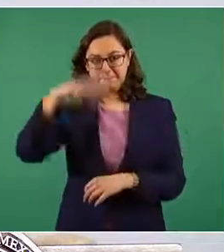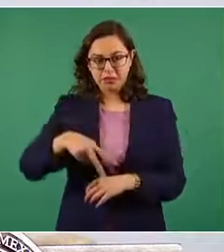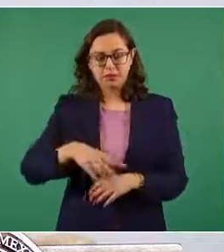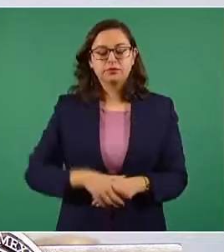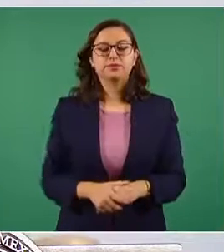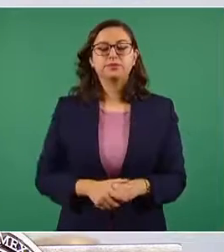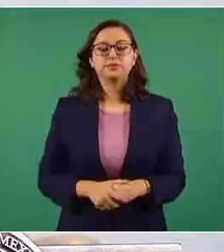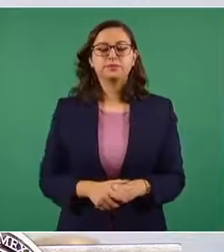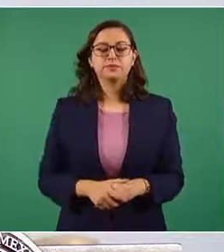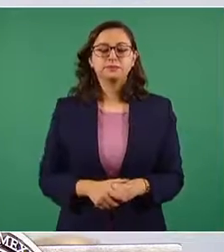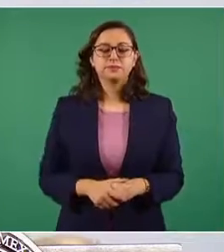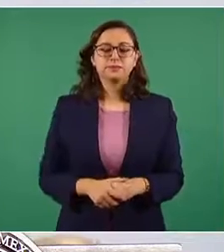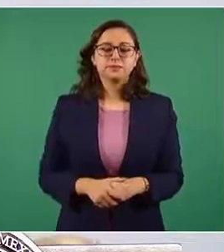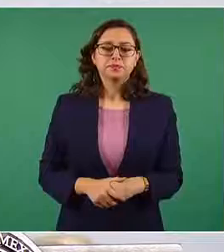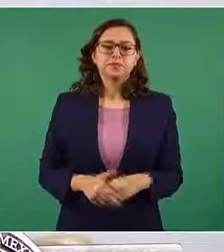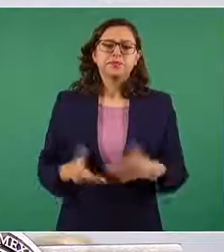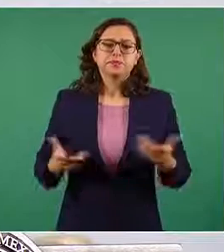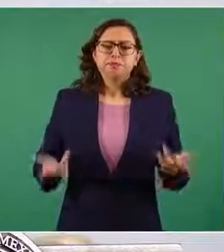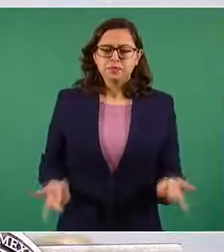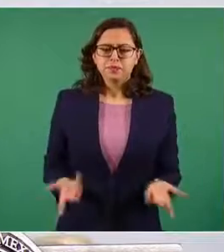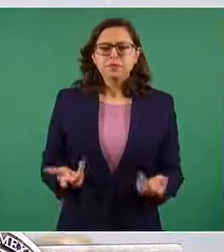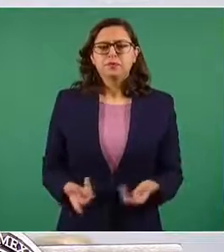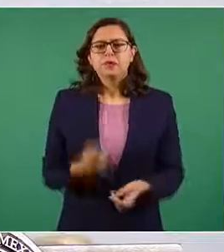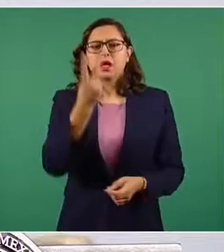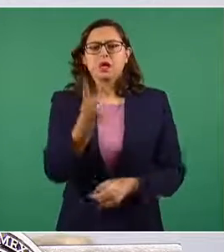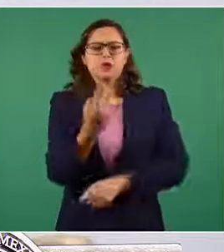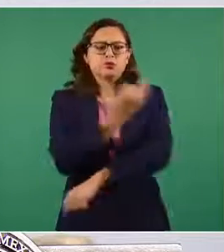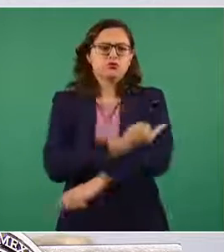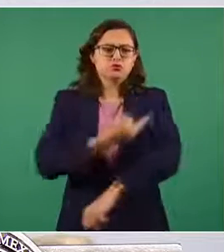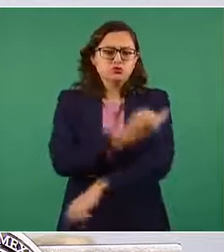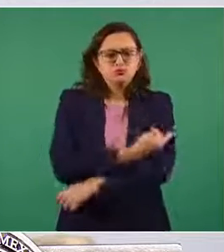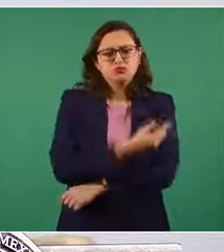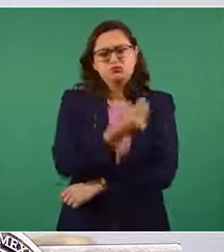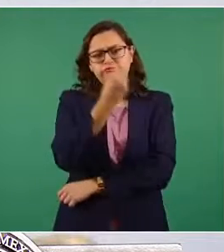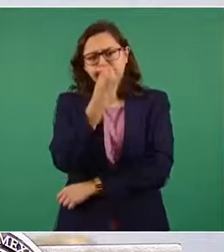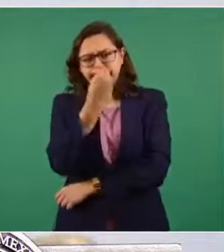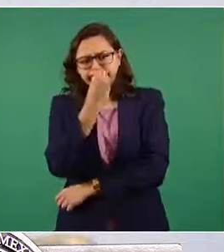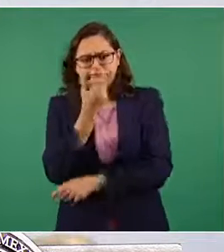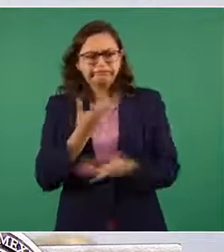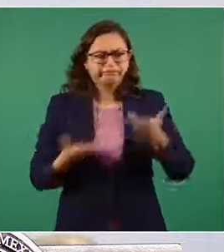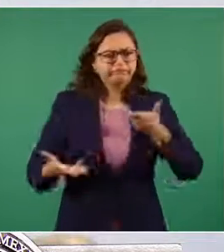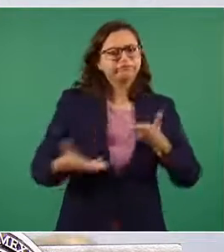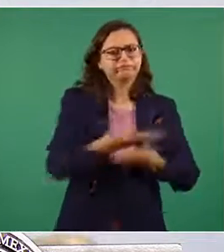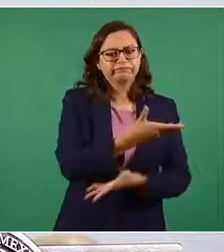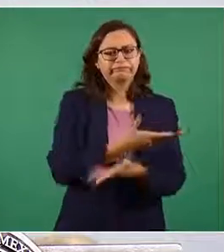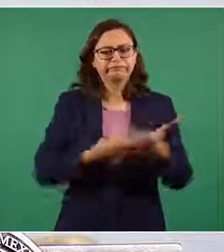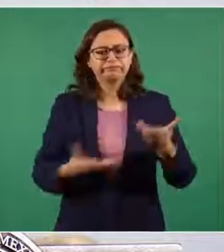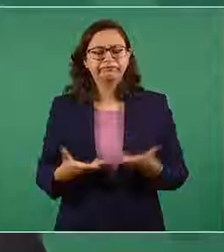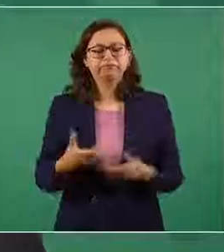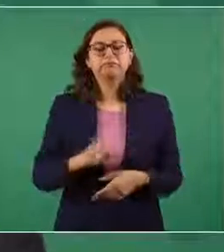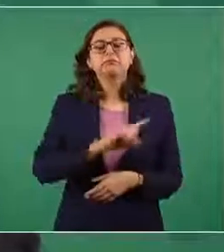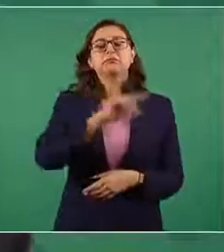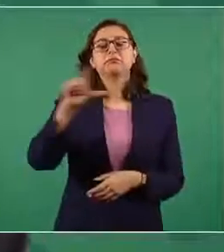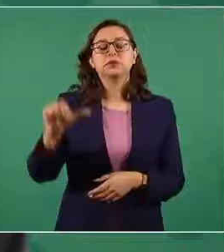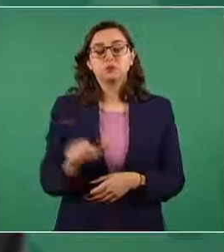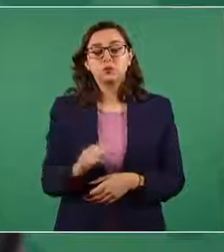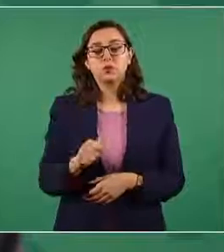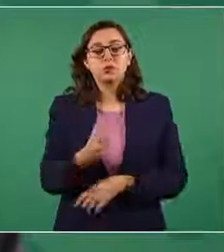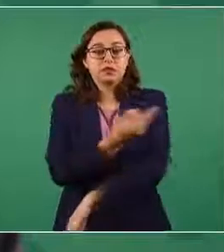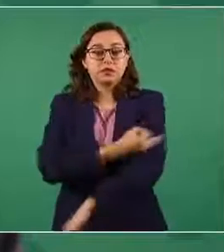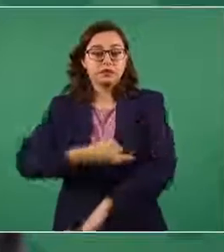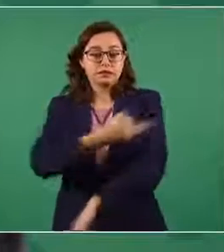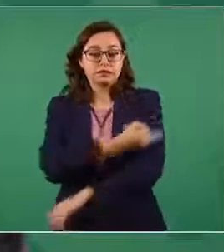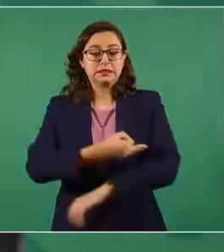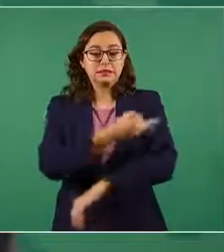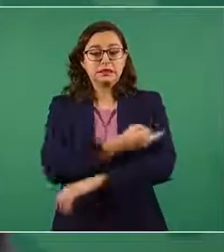tener una especie de, pues una comida a las 2 de la tarde. En la tarde, Jake Sullivan va a